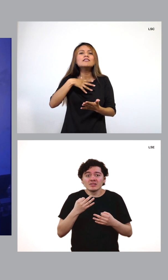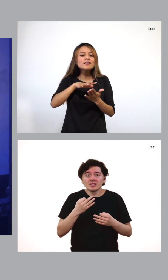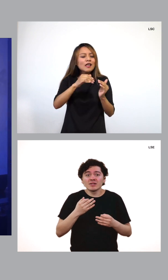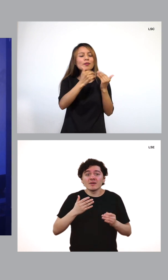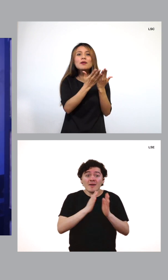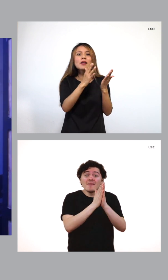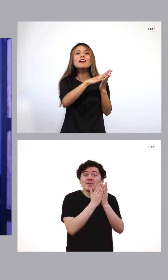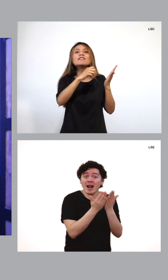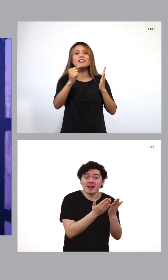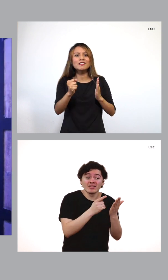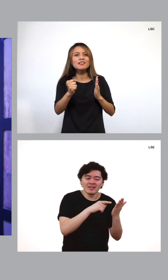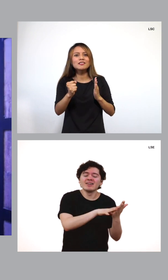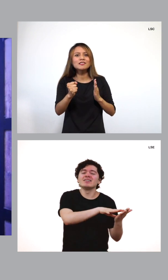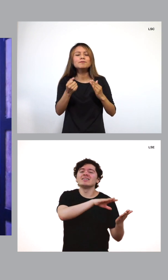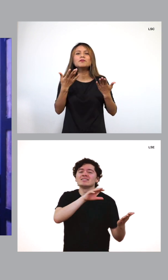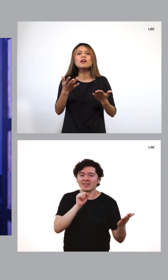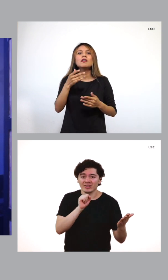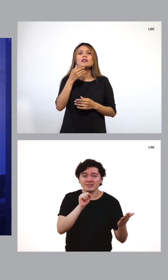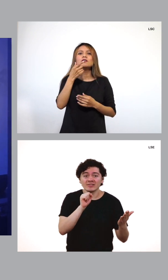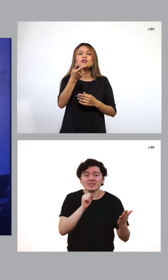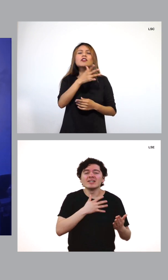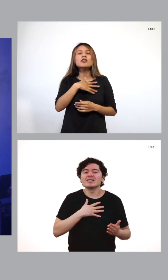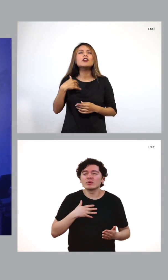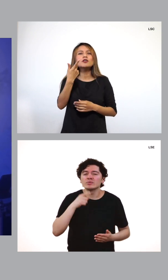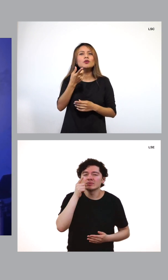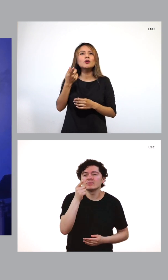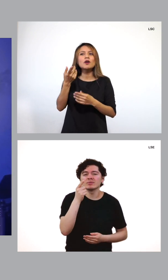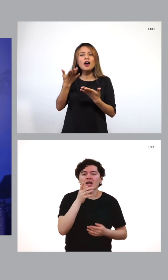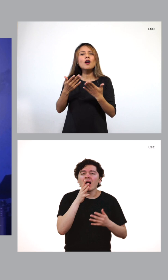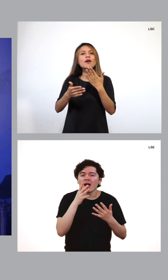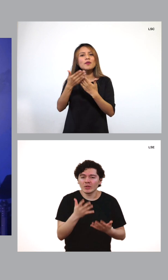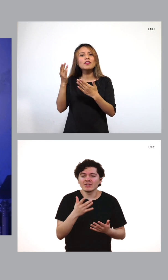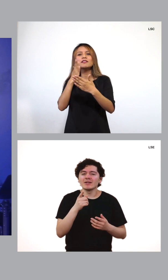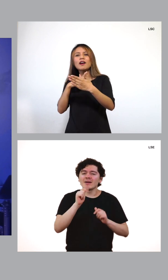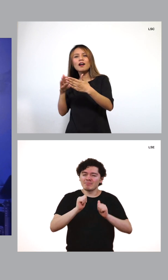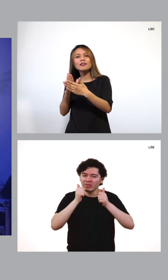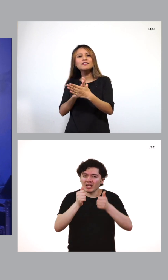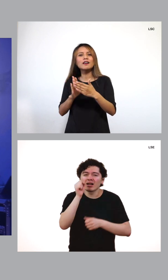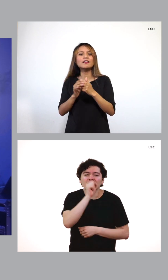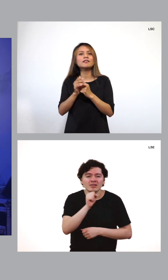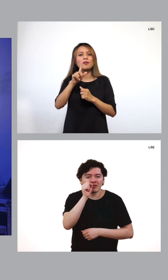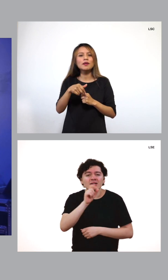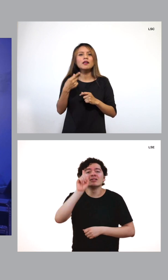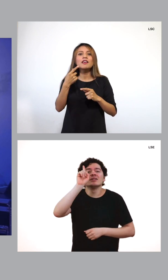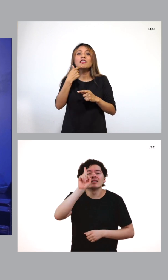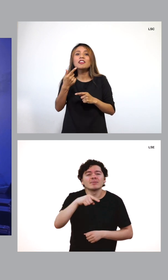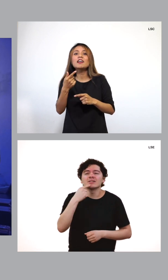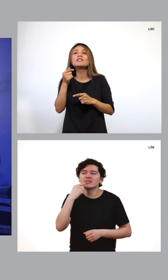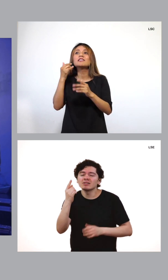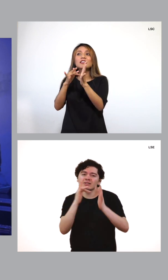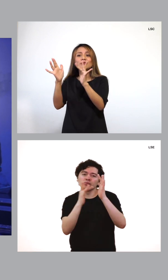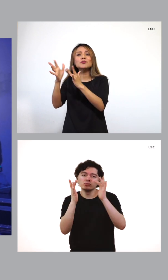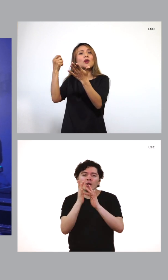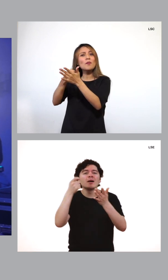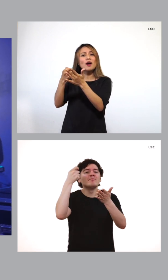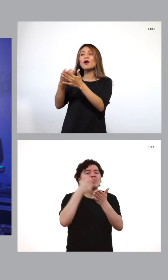la pantalla y tienes la capacidad de hacerlo, quiero que cantes tú también con nosotros y que declares: Él pagó por mí. Él me dio